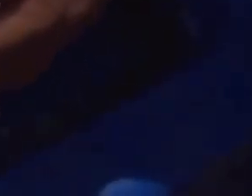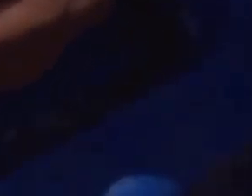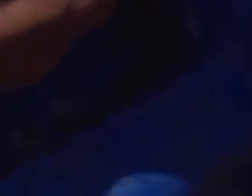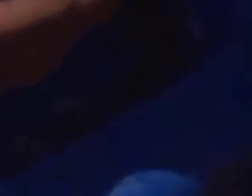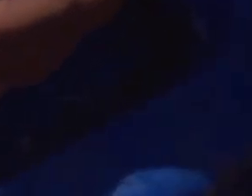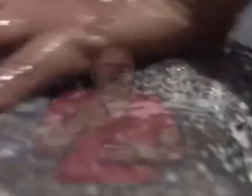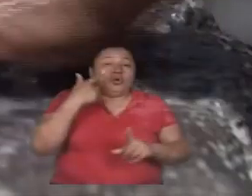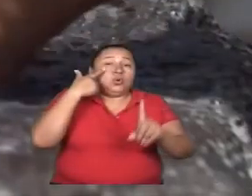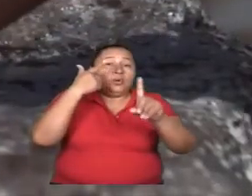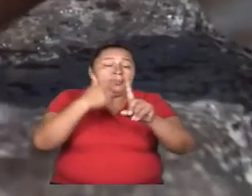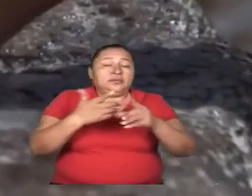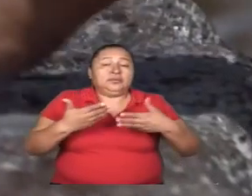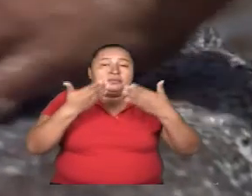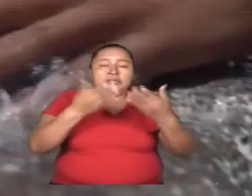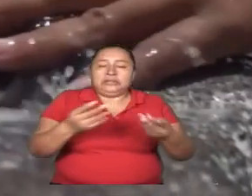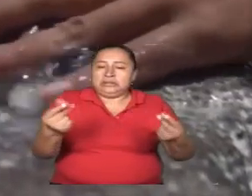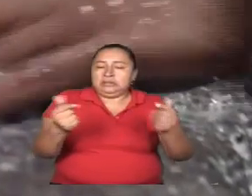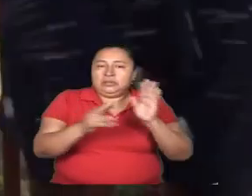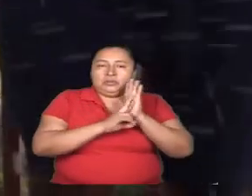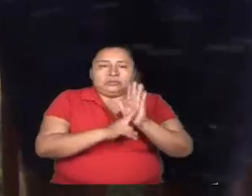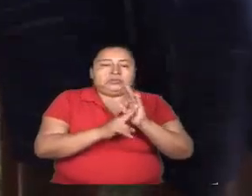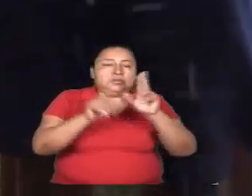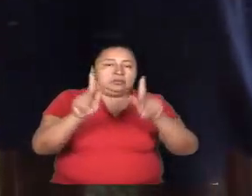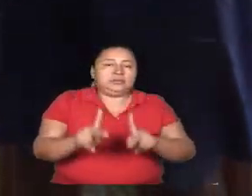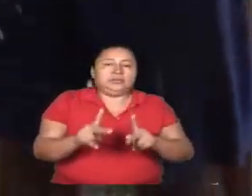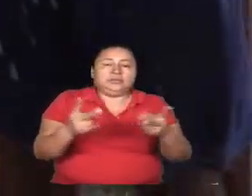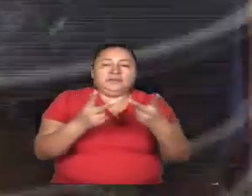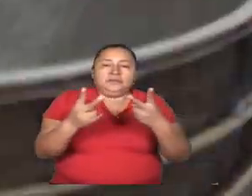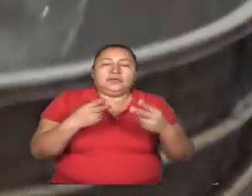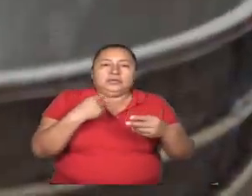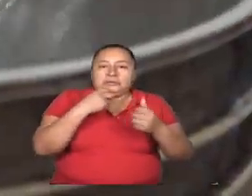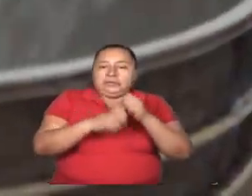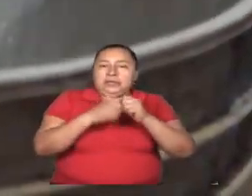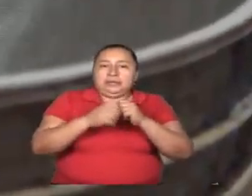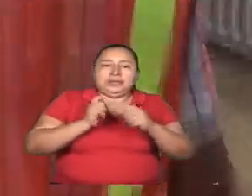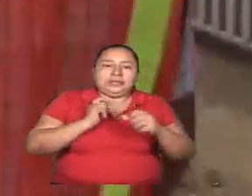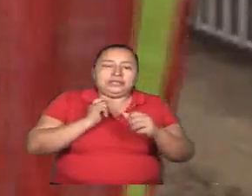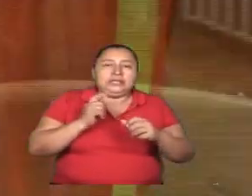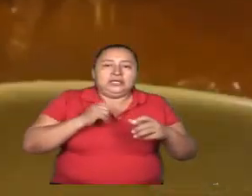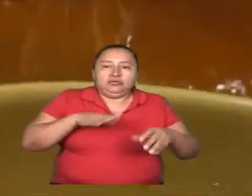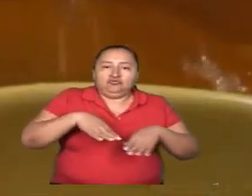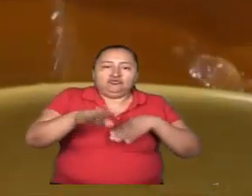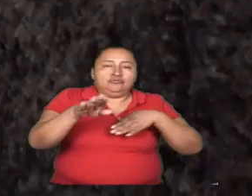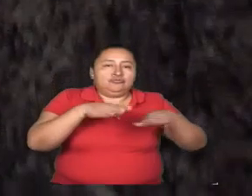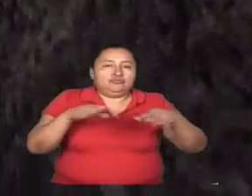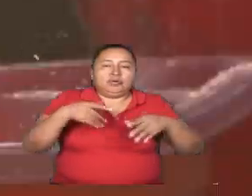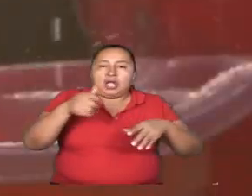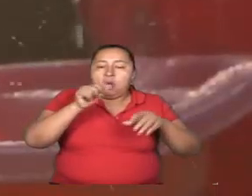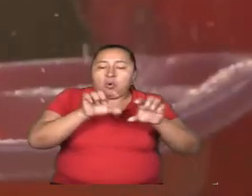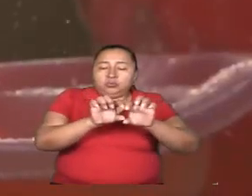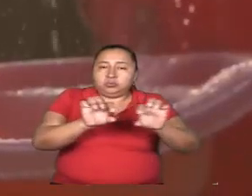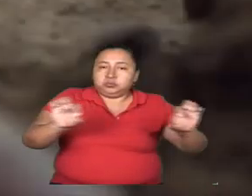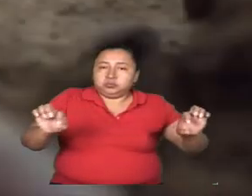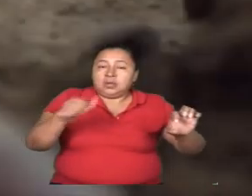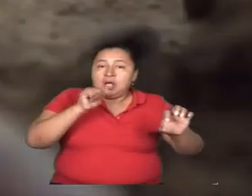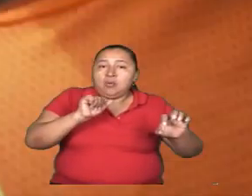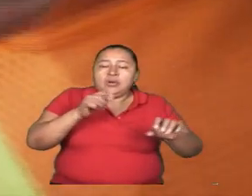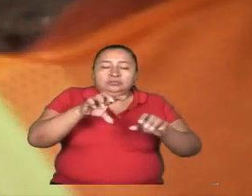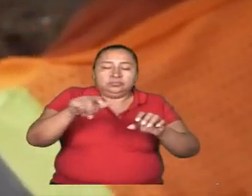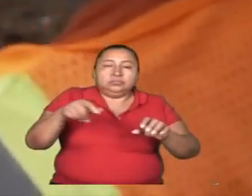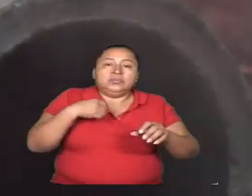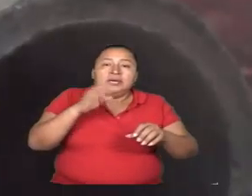Con el objetivo de darle rápida respuesta a la población ante los percances que perturben la fluidez del suministro de agua potable,